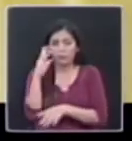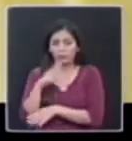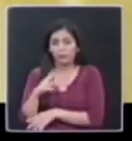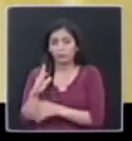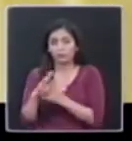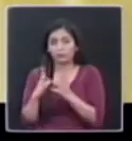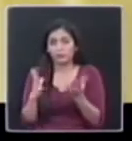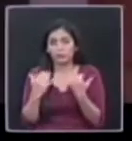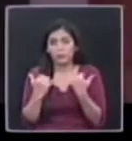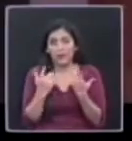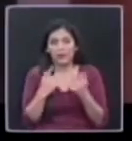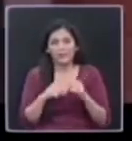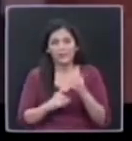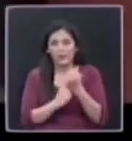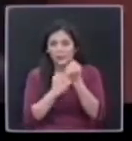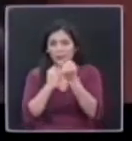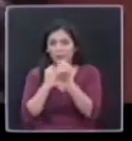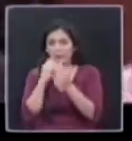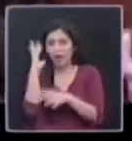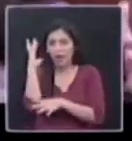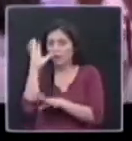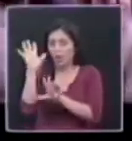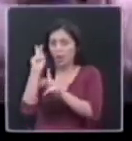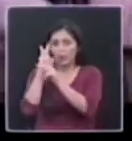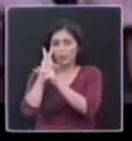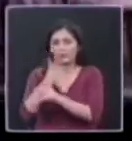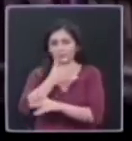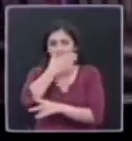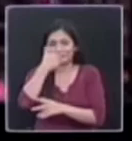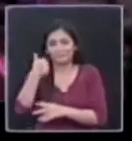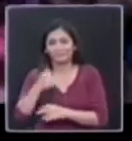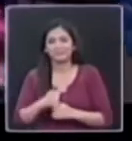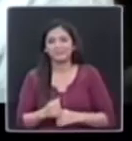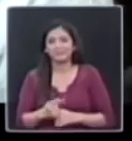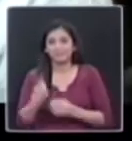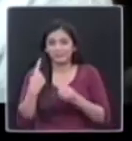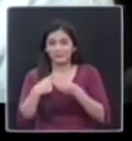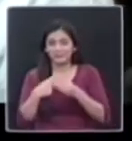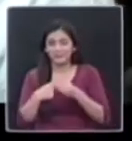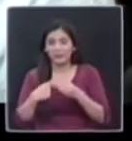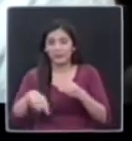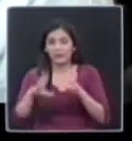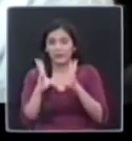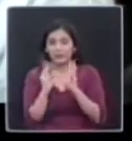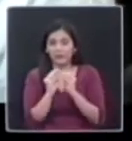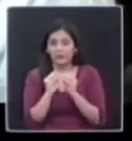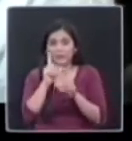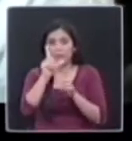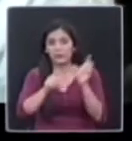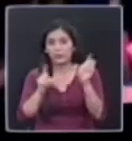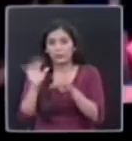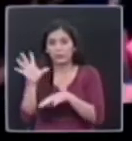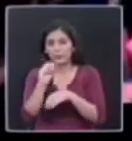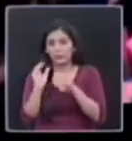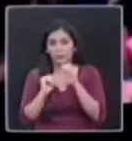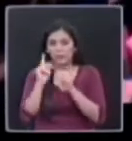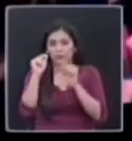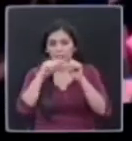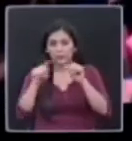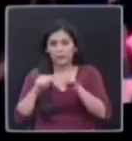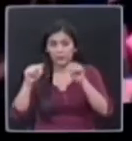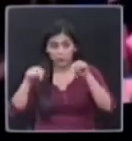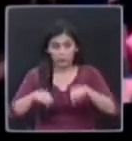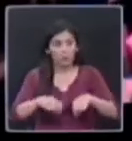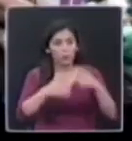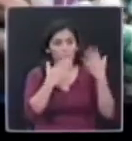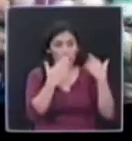apoyo de Microsoft. El evento se realizó el día miércoles en la ciudad de Quito, igual participaron más de 50 personas, aquí más de 50 personas aquí en Guayaquil, y